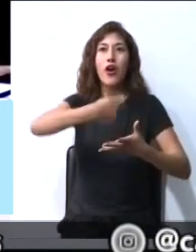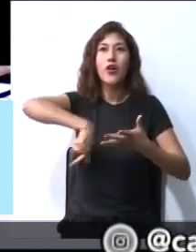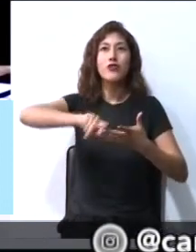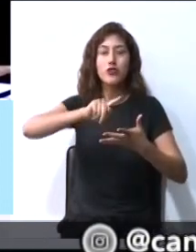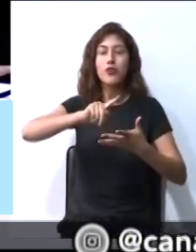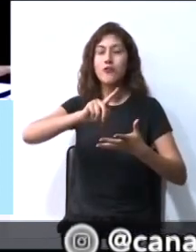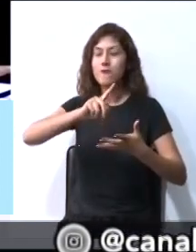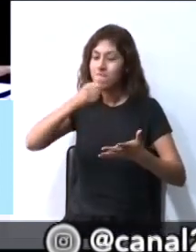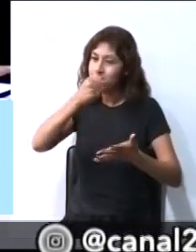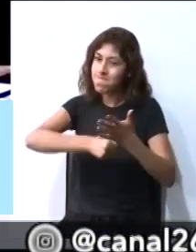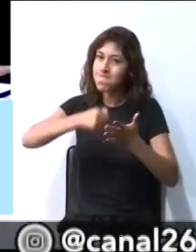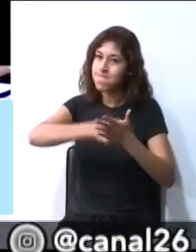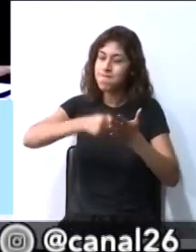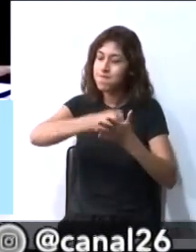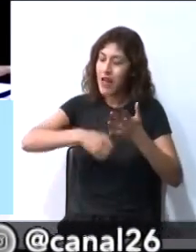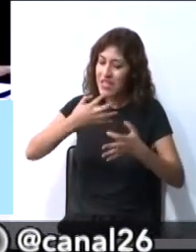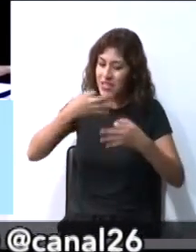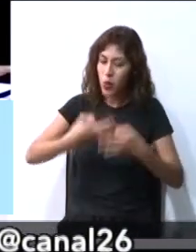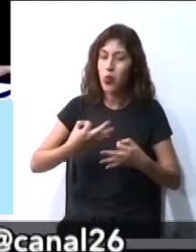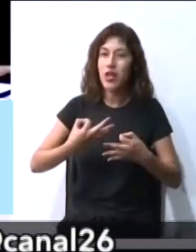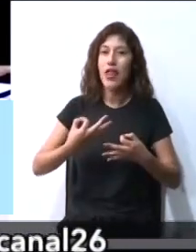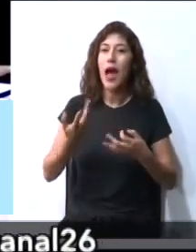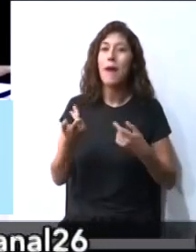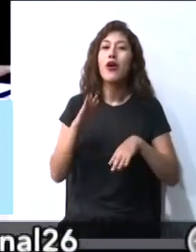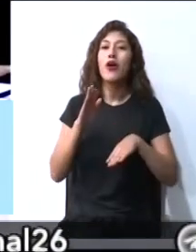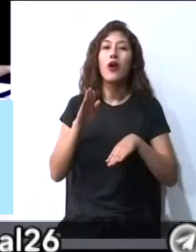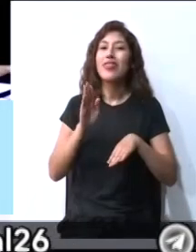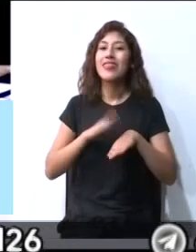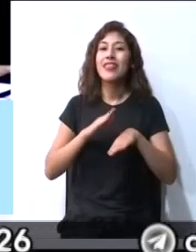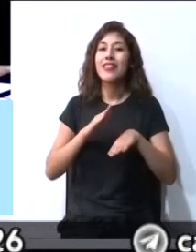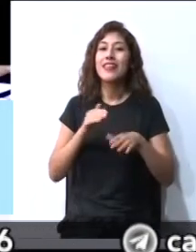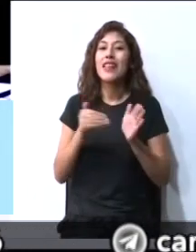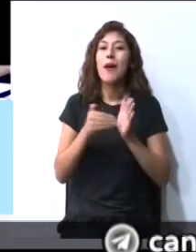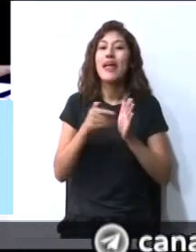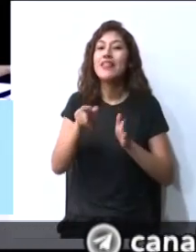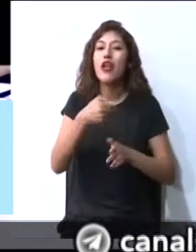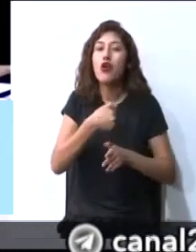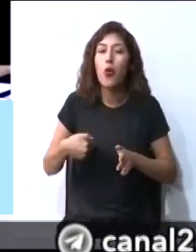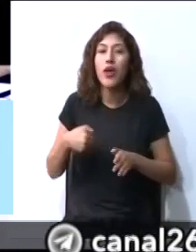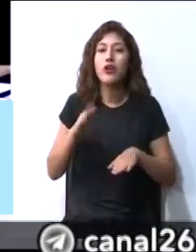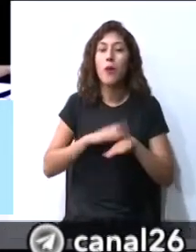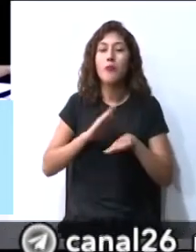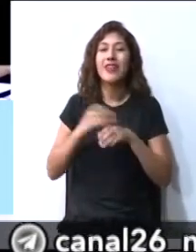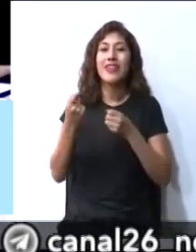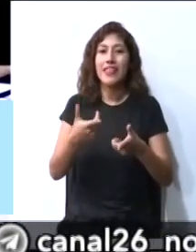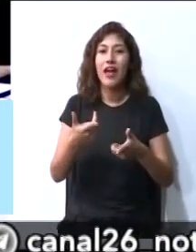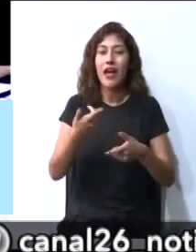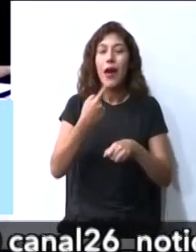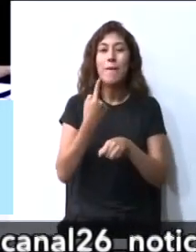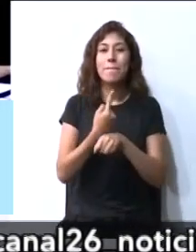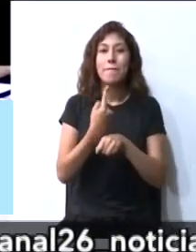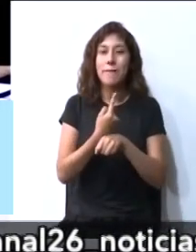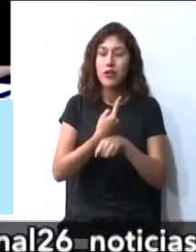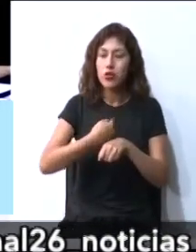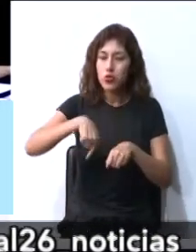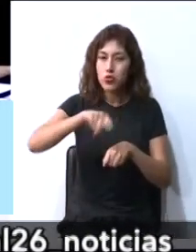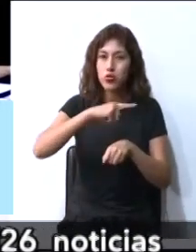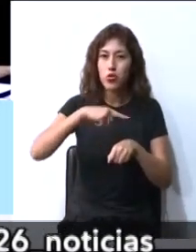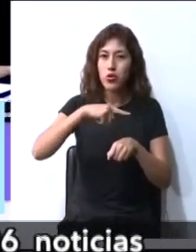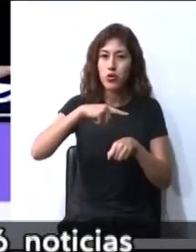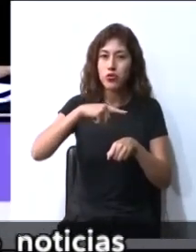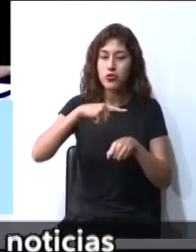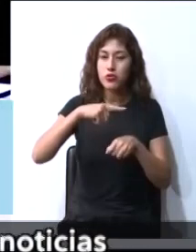seguridad, que en ese momento dependía del Gobierno Nacional. Primero tomamos una decisión histórica, nos animamos a crear desde